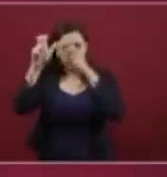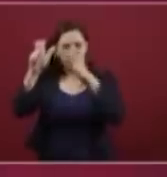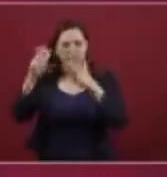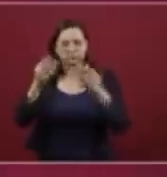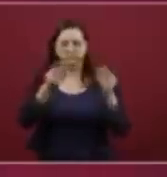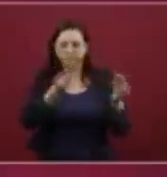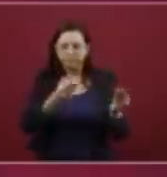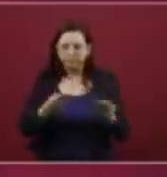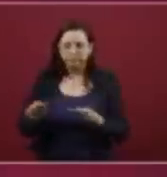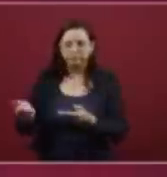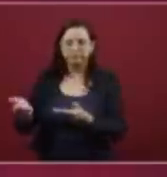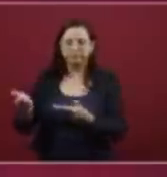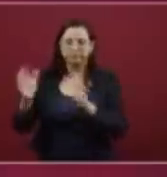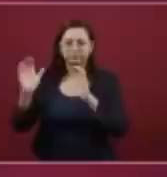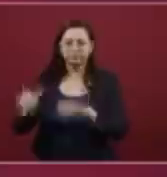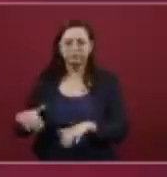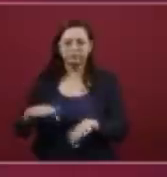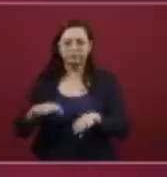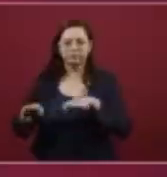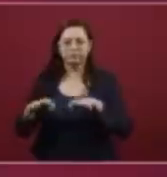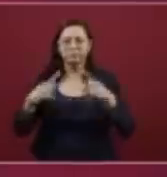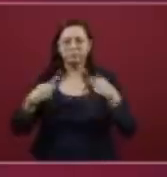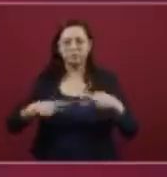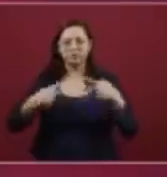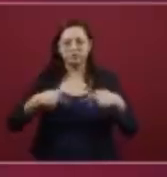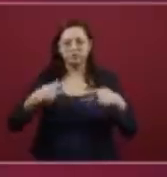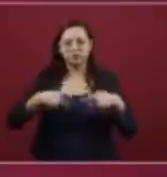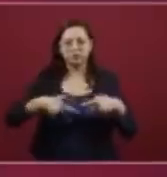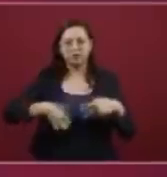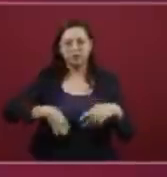Y la gente mayor